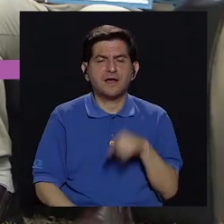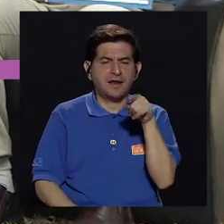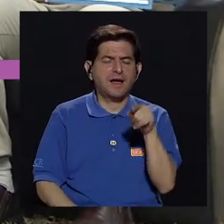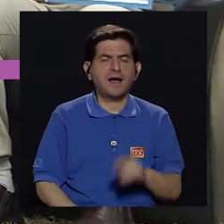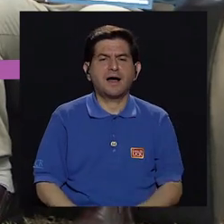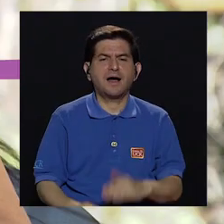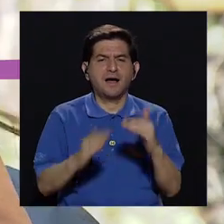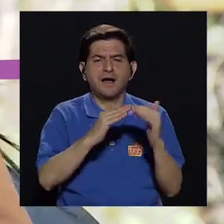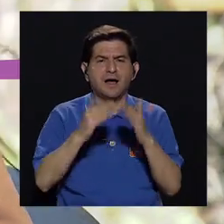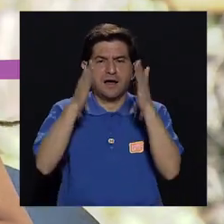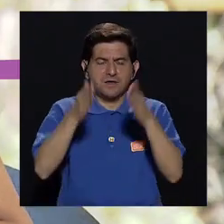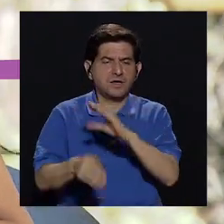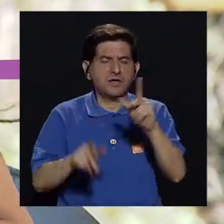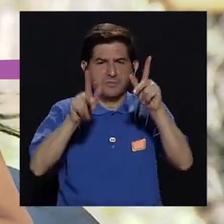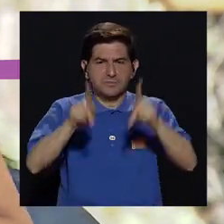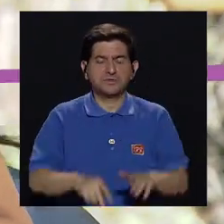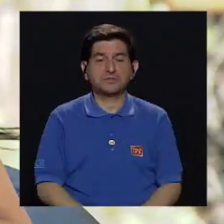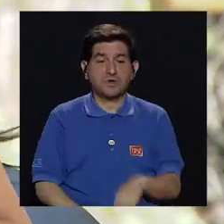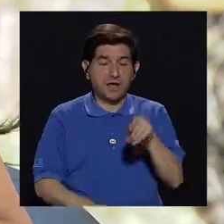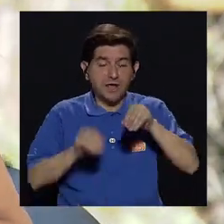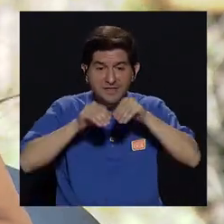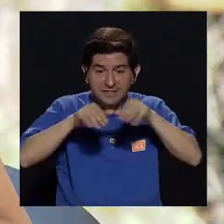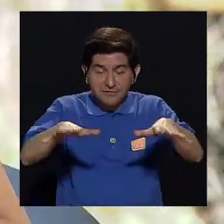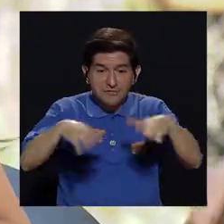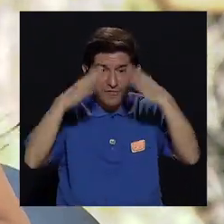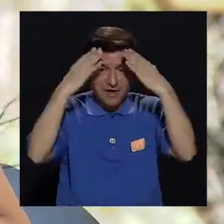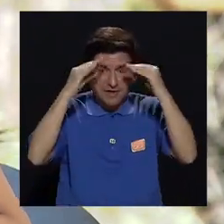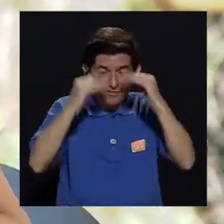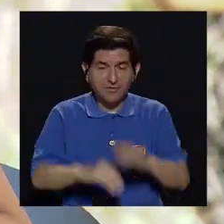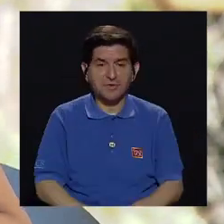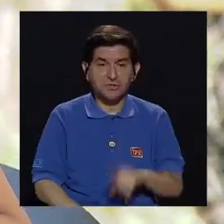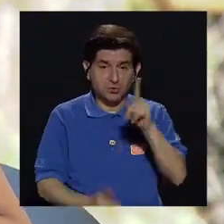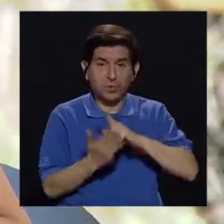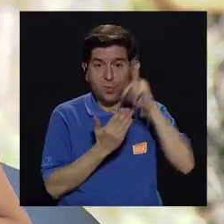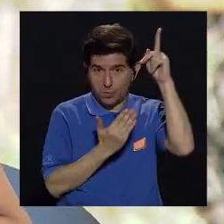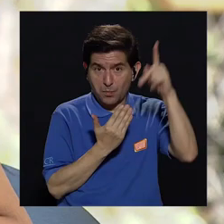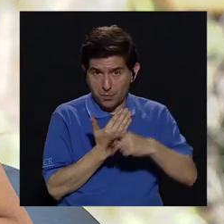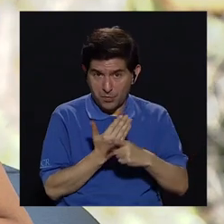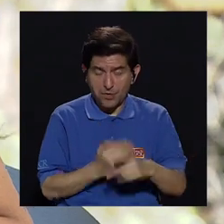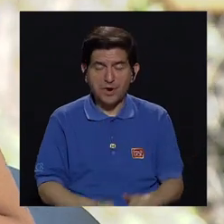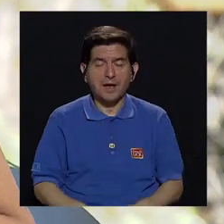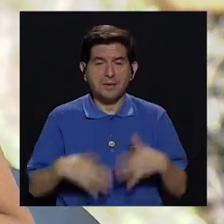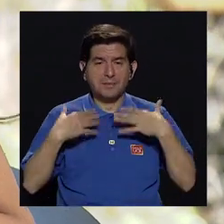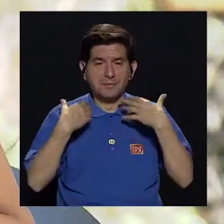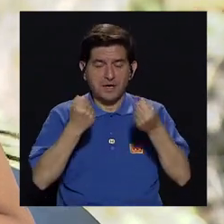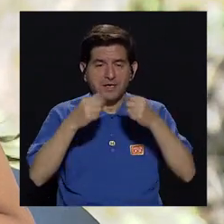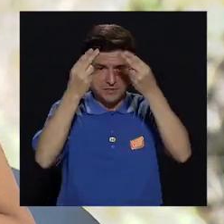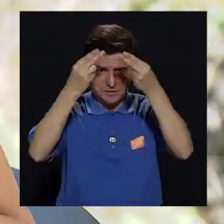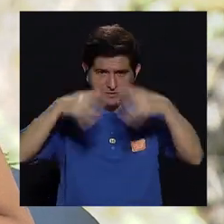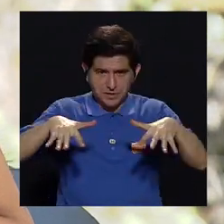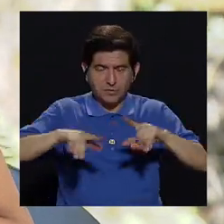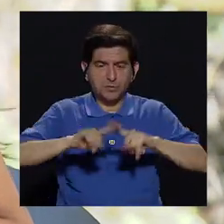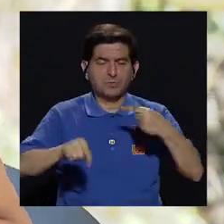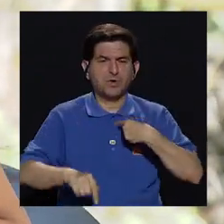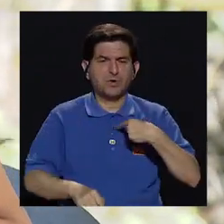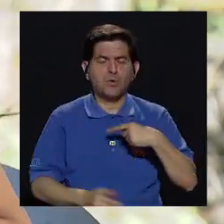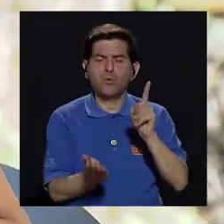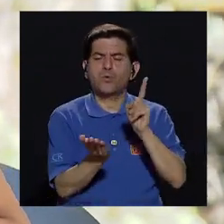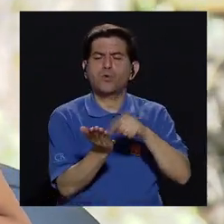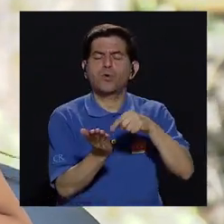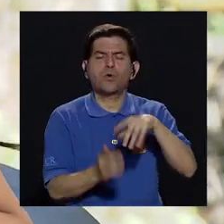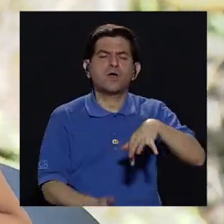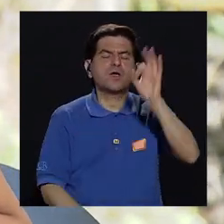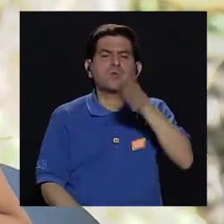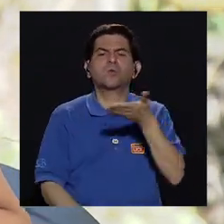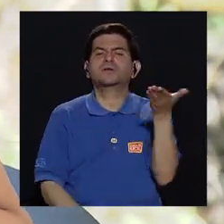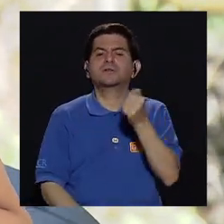paciente. Entonces, esto se podría decir que es una red de información, un programa, ¿verdad?, que se llama Salud Digital, pero que entonces uno hace un clic y